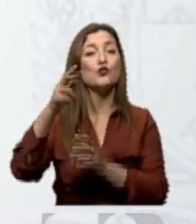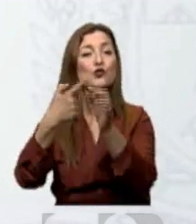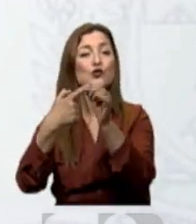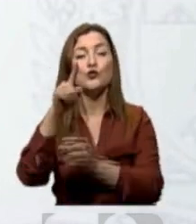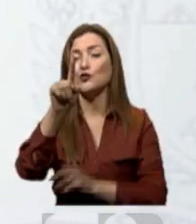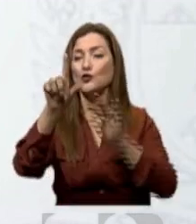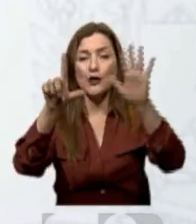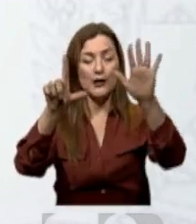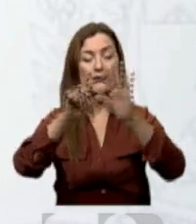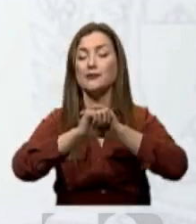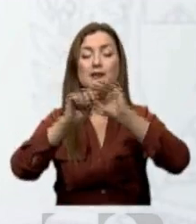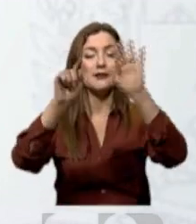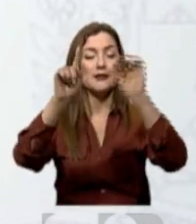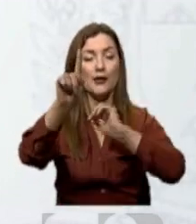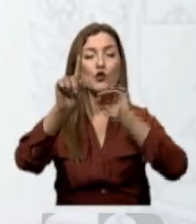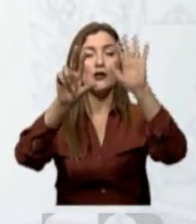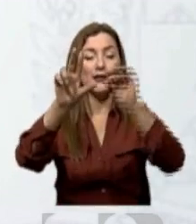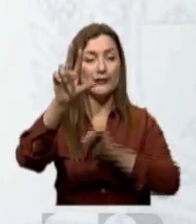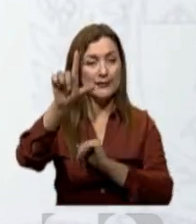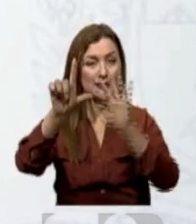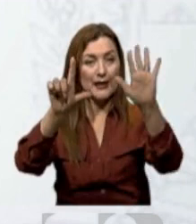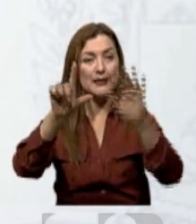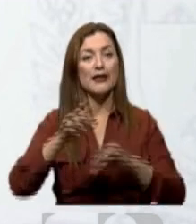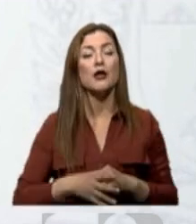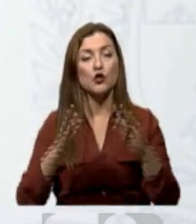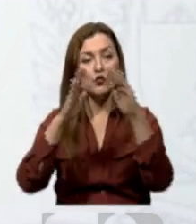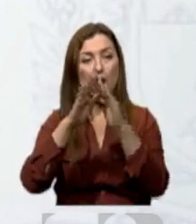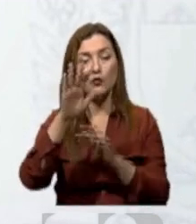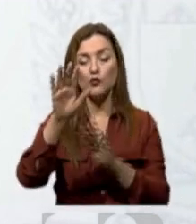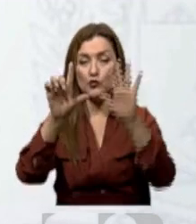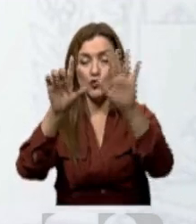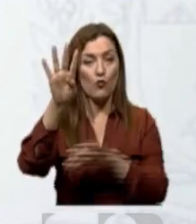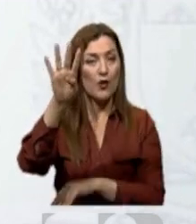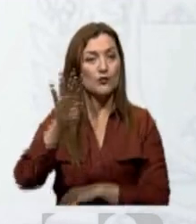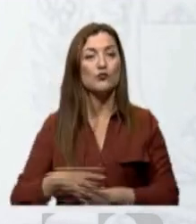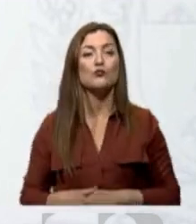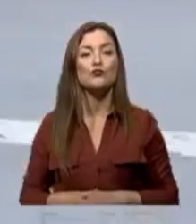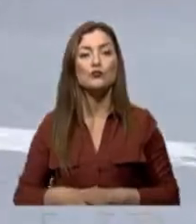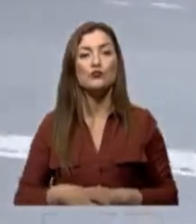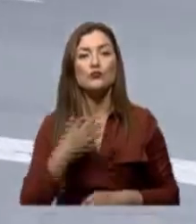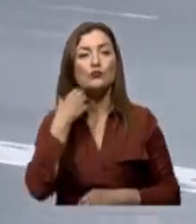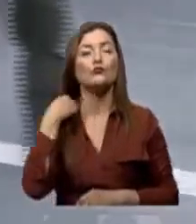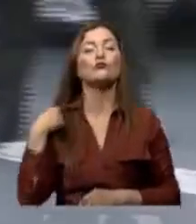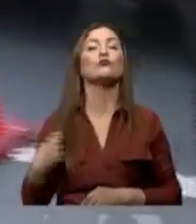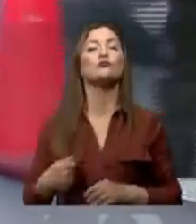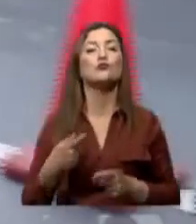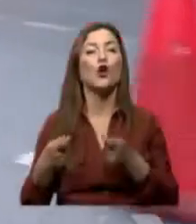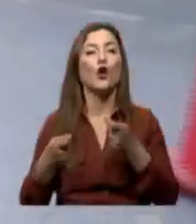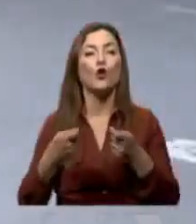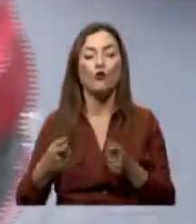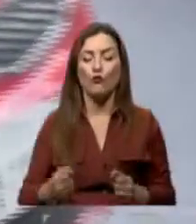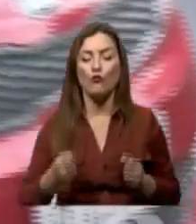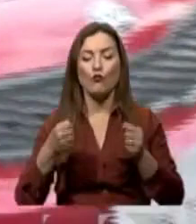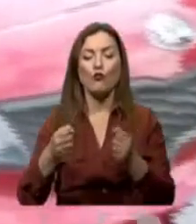ciudad, 137, y en Tumbaco, 74. Como bien mencionan, estos operativos se intensificarán en